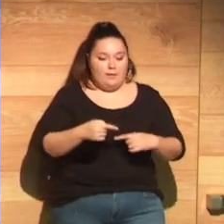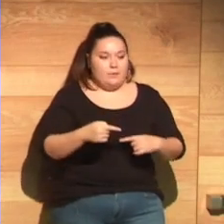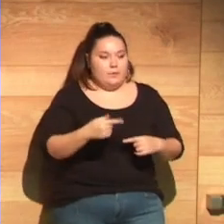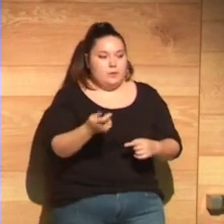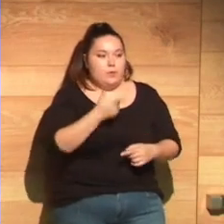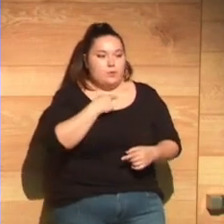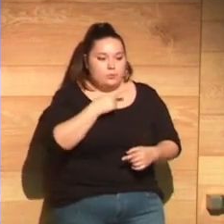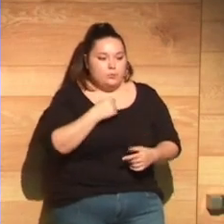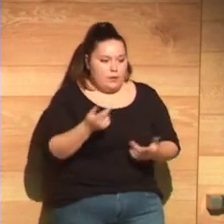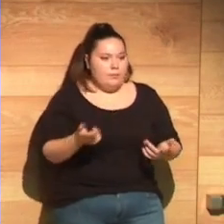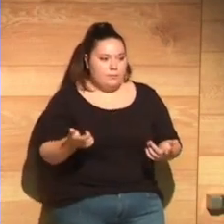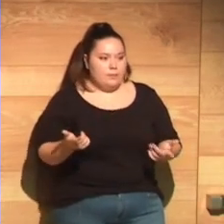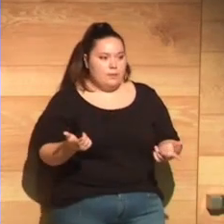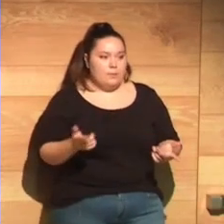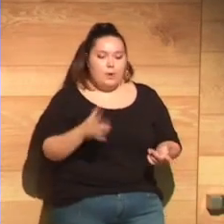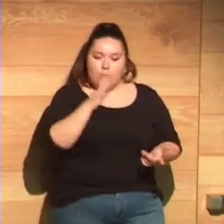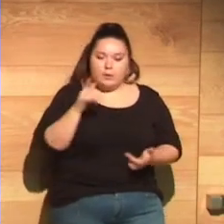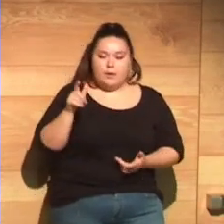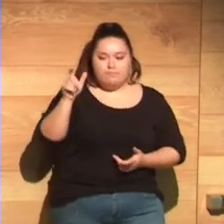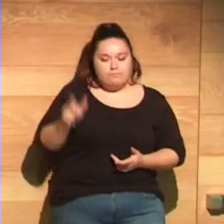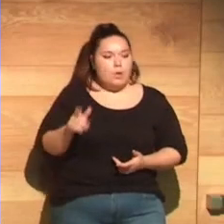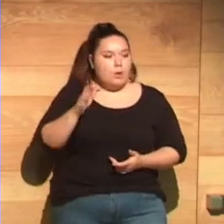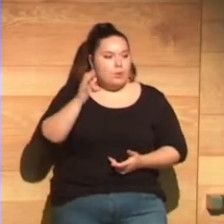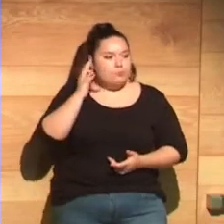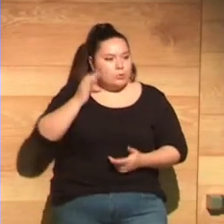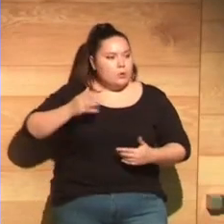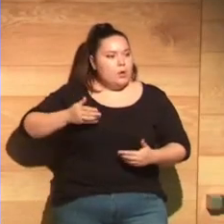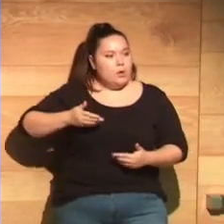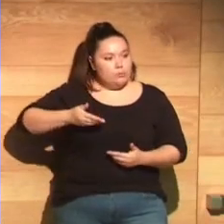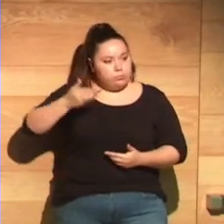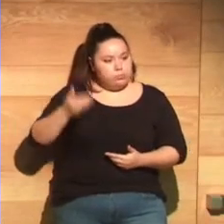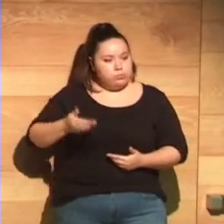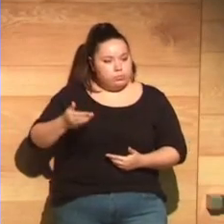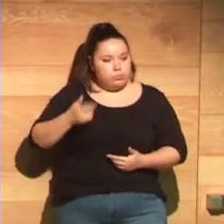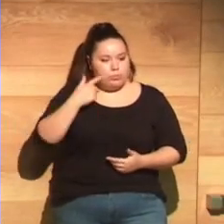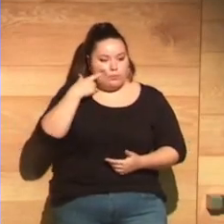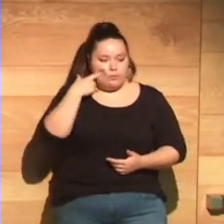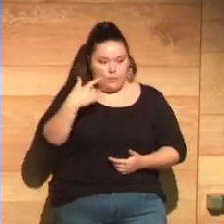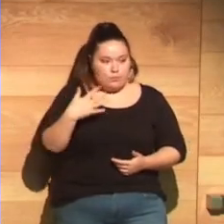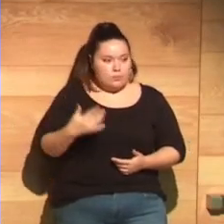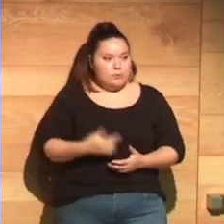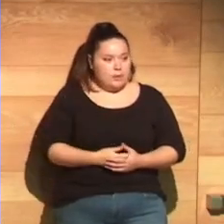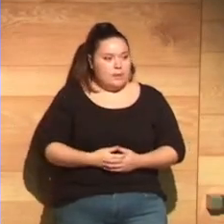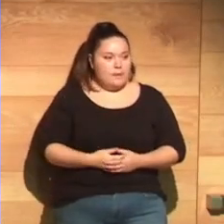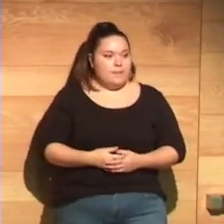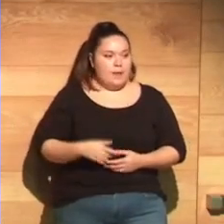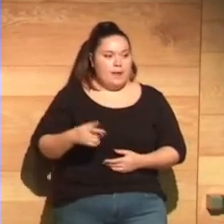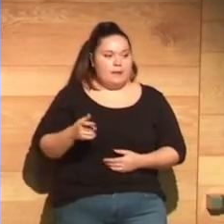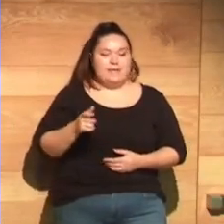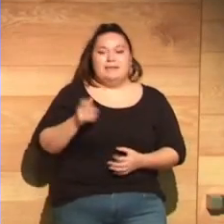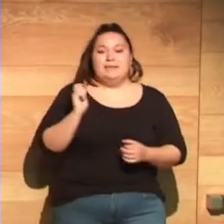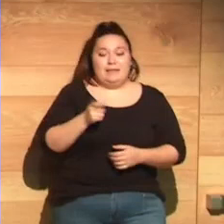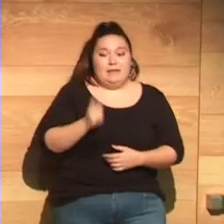fatal, y fue Lola, mi editora, que está ahí, que me dijo que le estaba gustando, pero que había que darle un poco más de luz, y lleva razón, porque ella era una